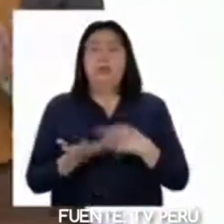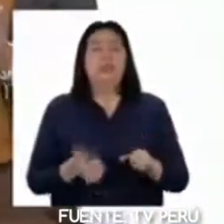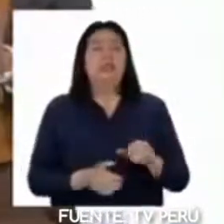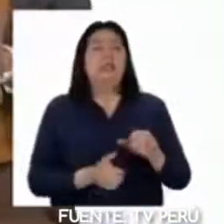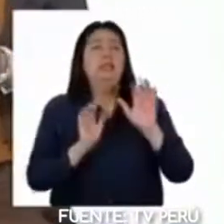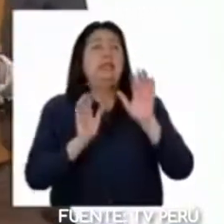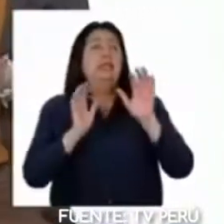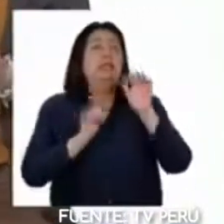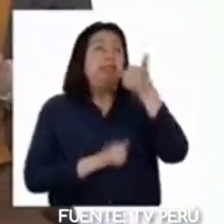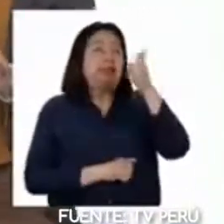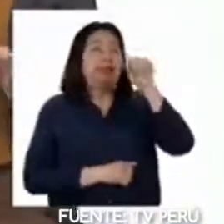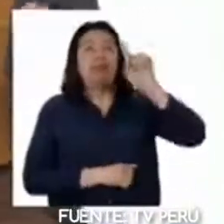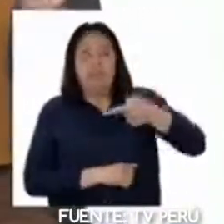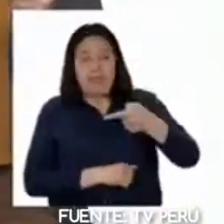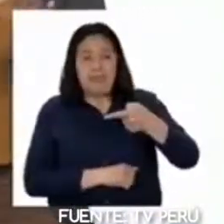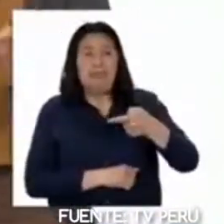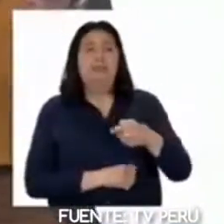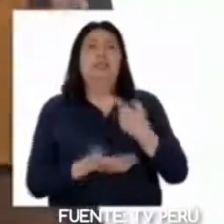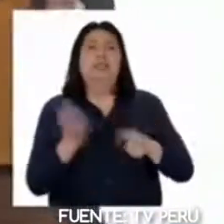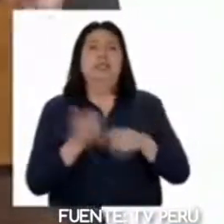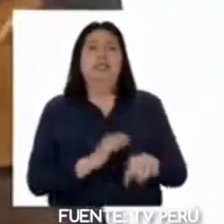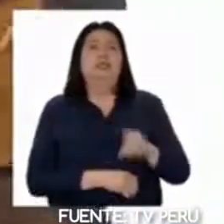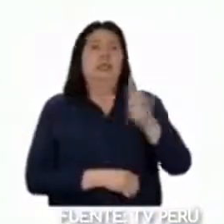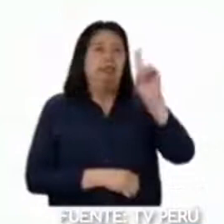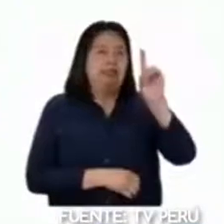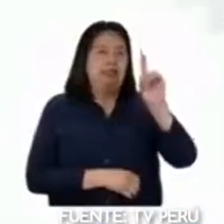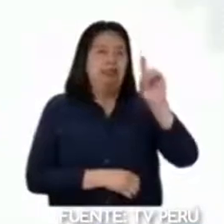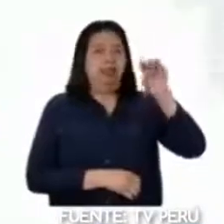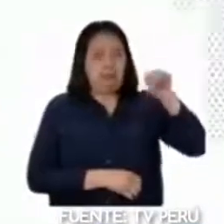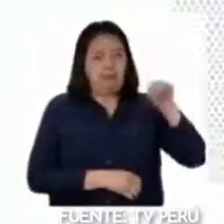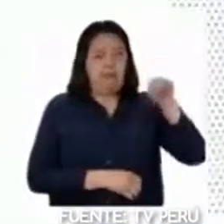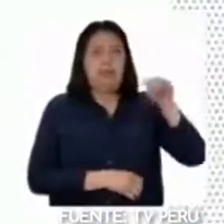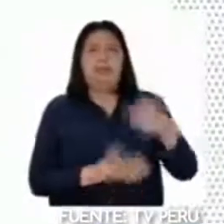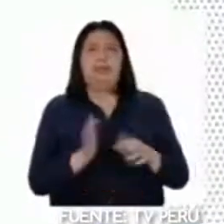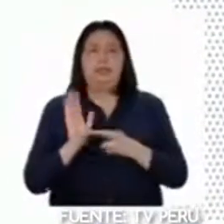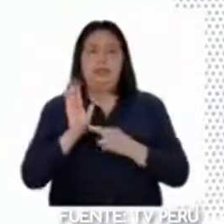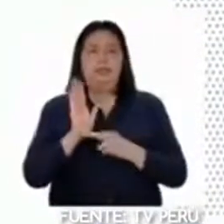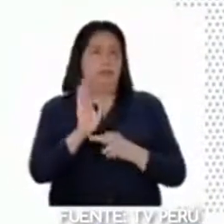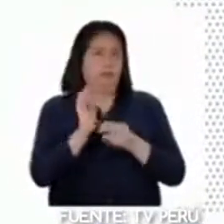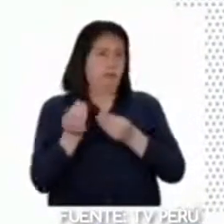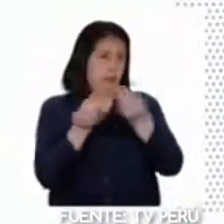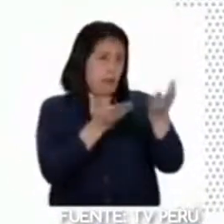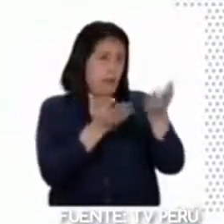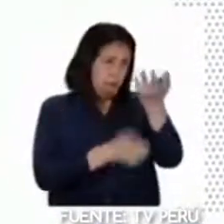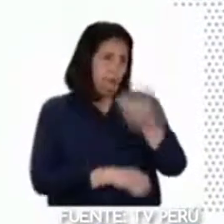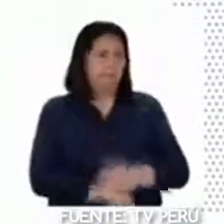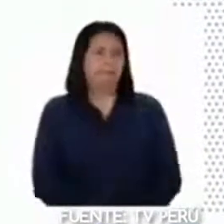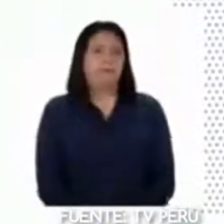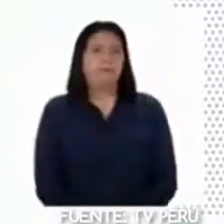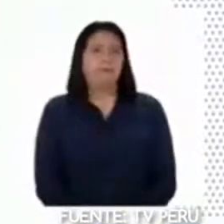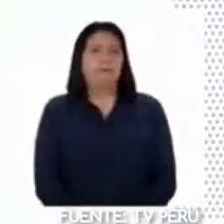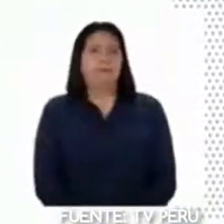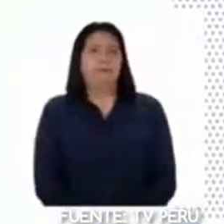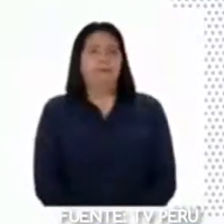representar son 10.000 manzanas que forman una decena de millar. Y se representa así.